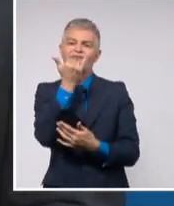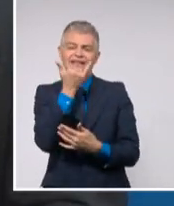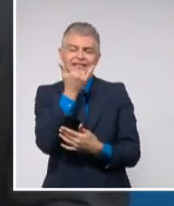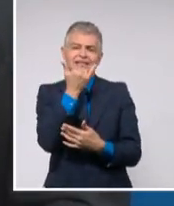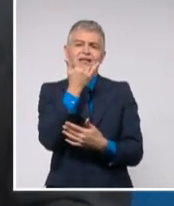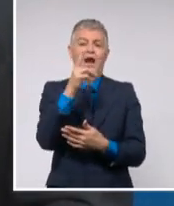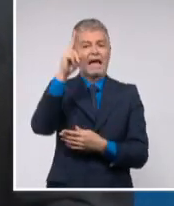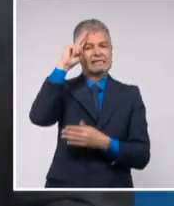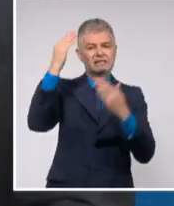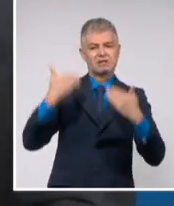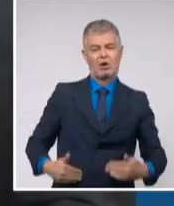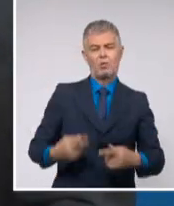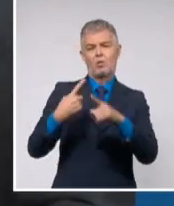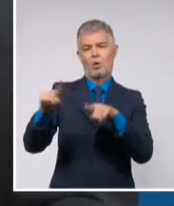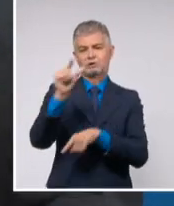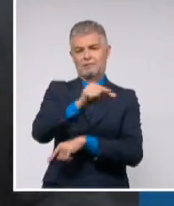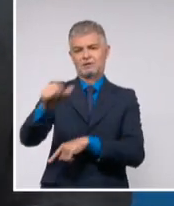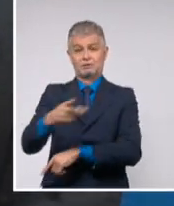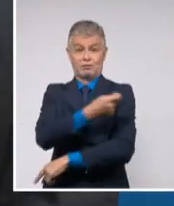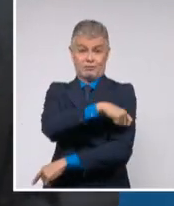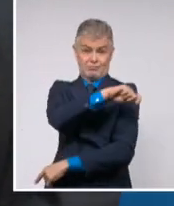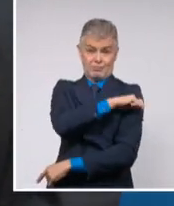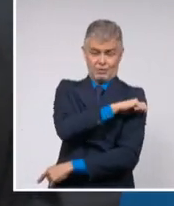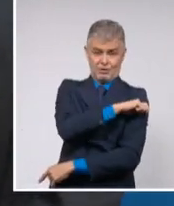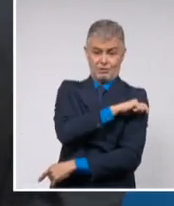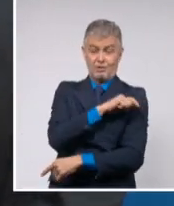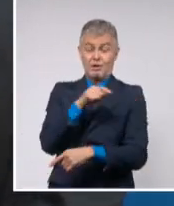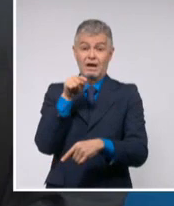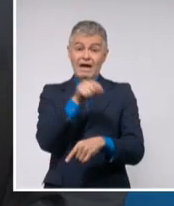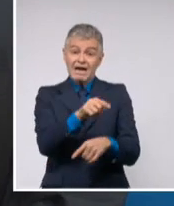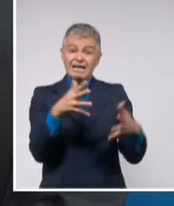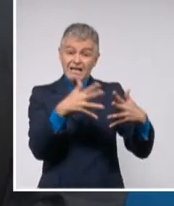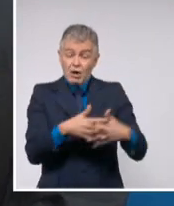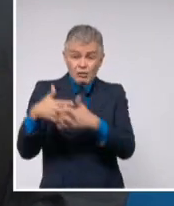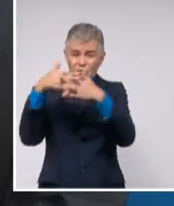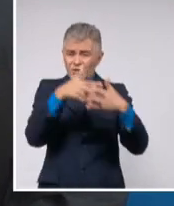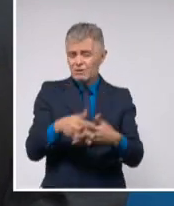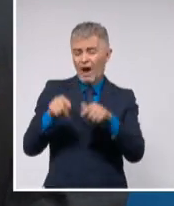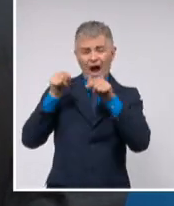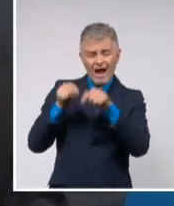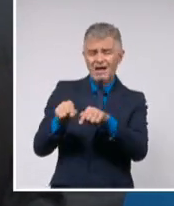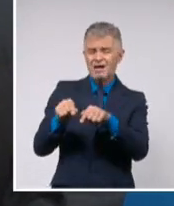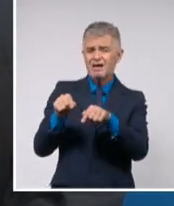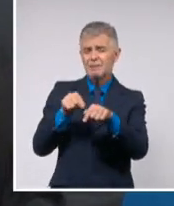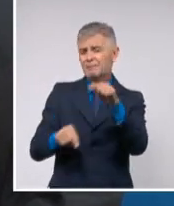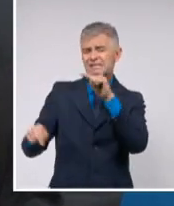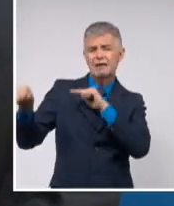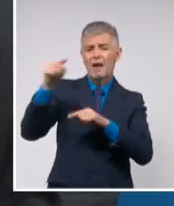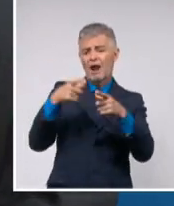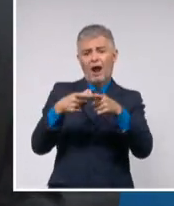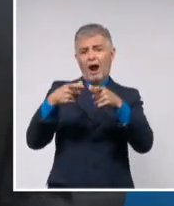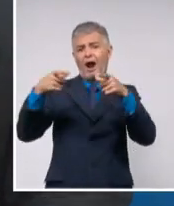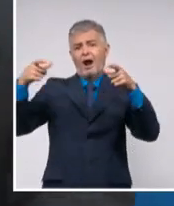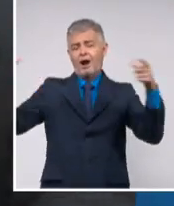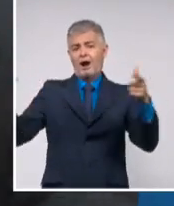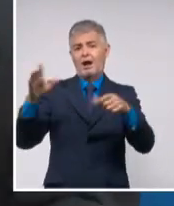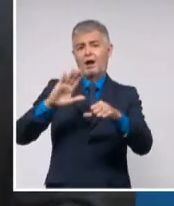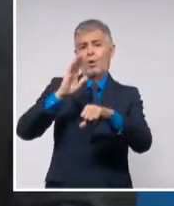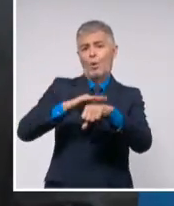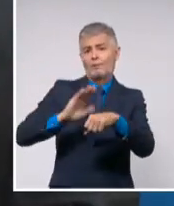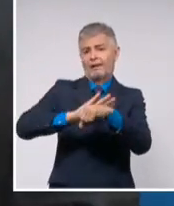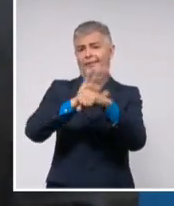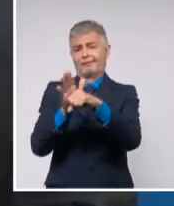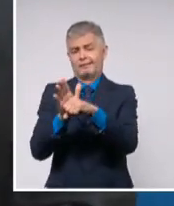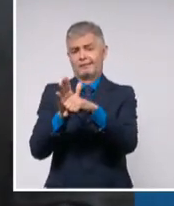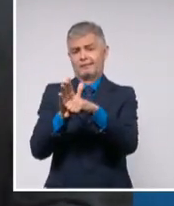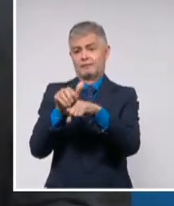naciones, cuando es el epicentro de la pandemia de la COVID-19, que por irresponsabilidad y